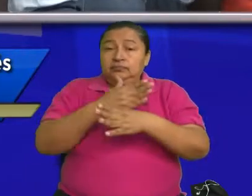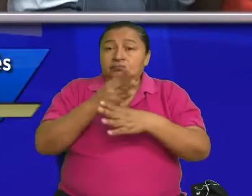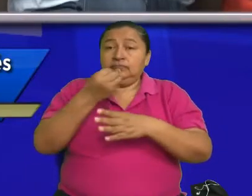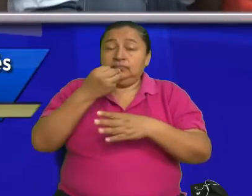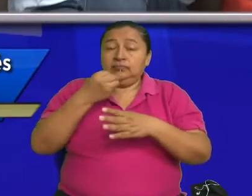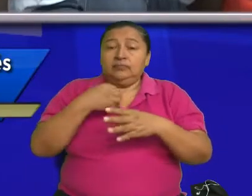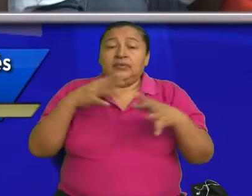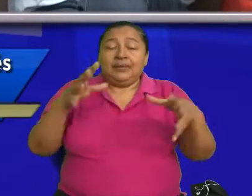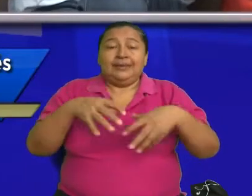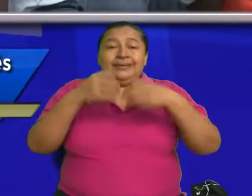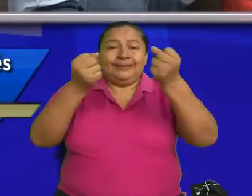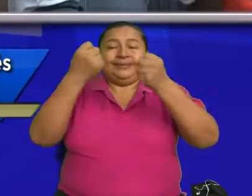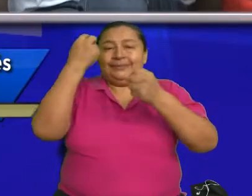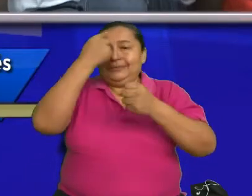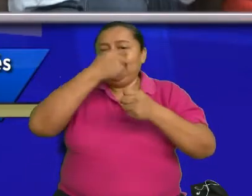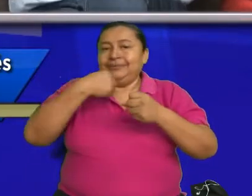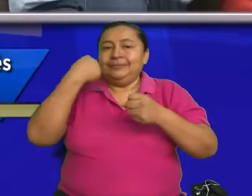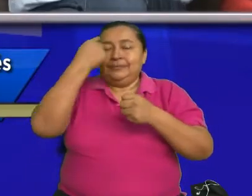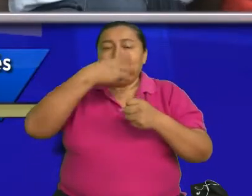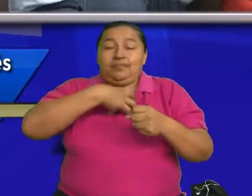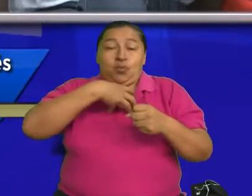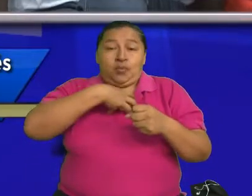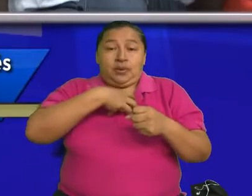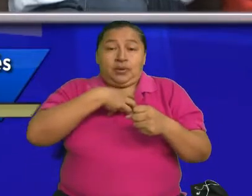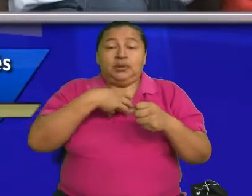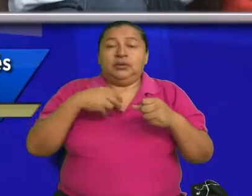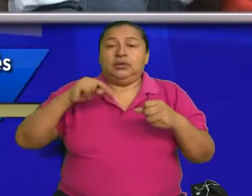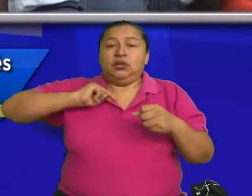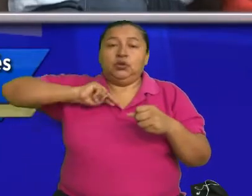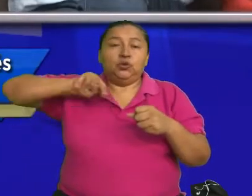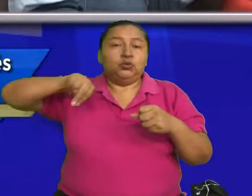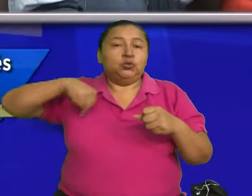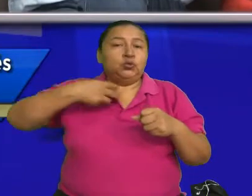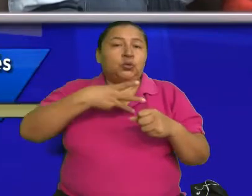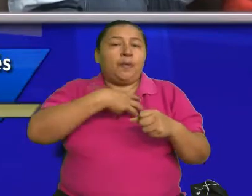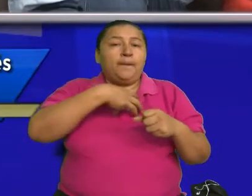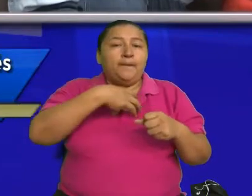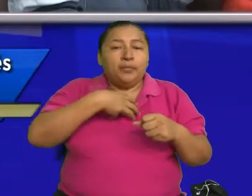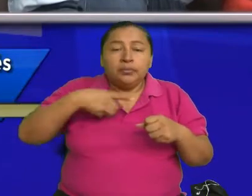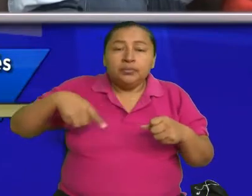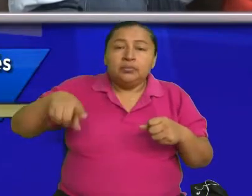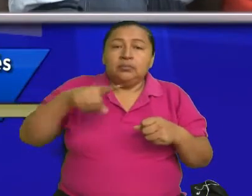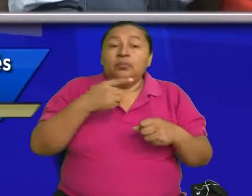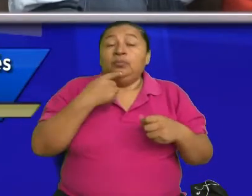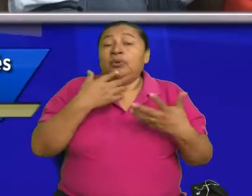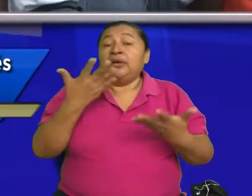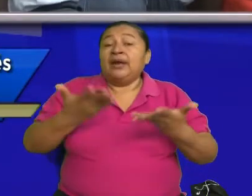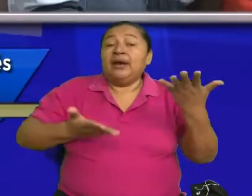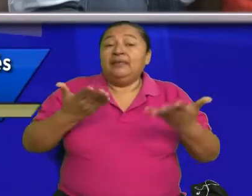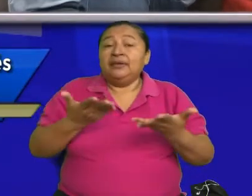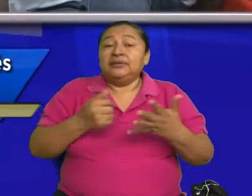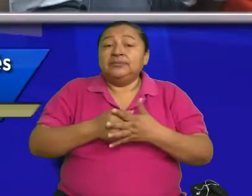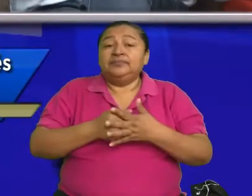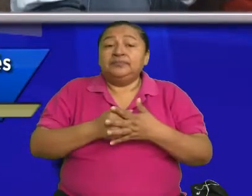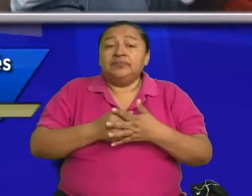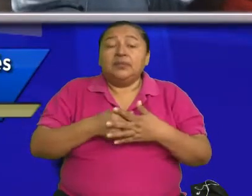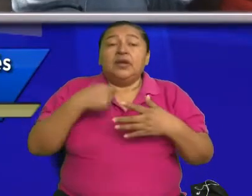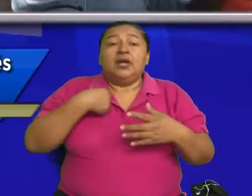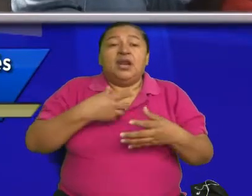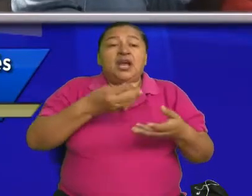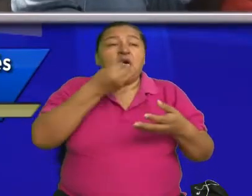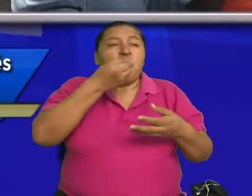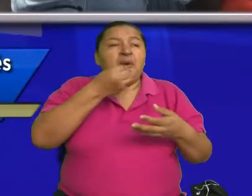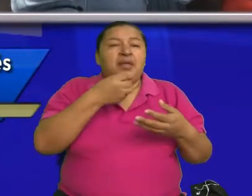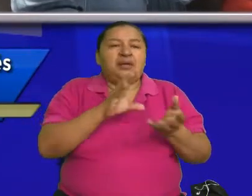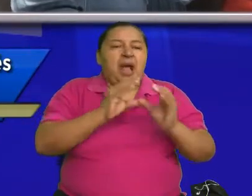la identidad, es nosotros mismos. Porque a veces nosotros nos hemos pasado la comida extranjera, esa comida